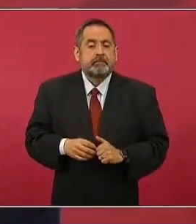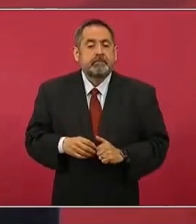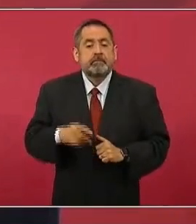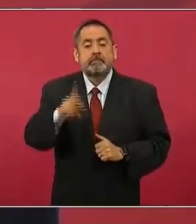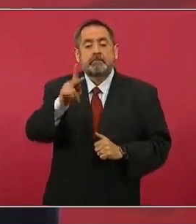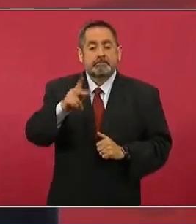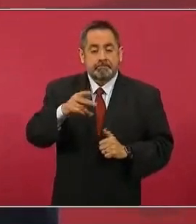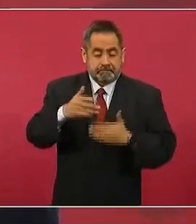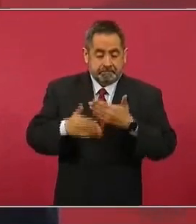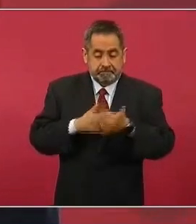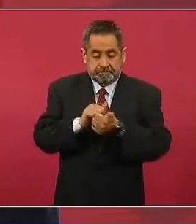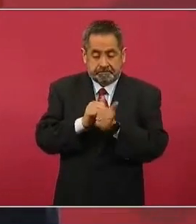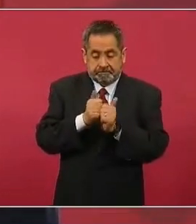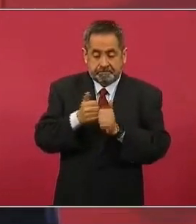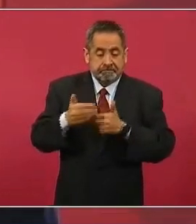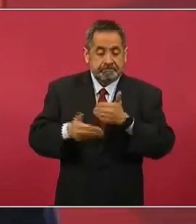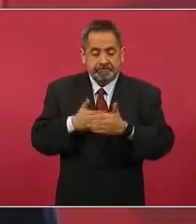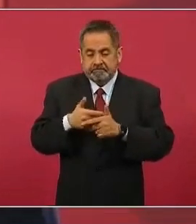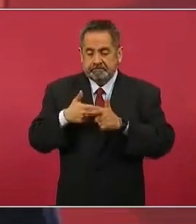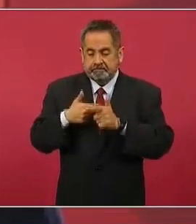durante el proceso,